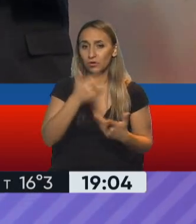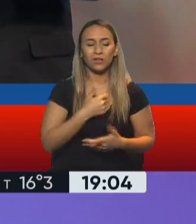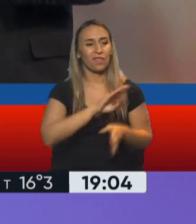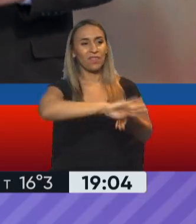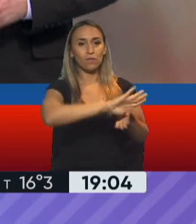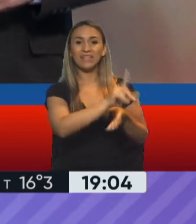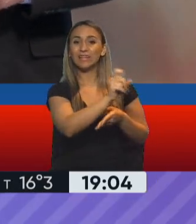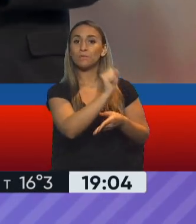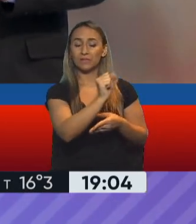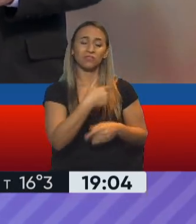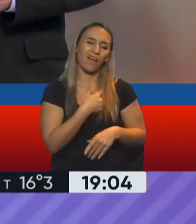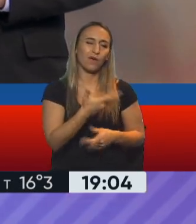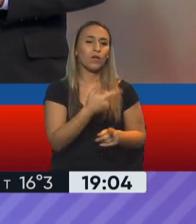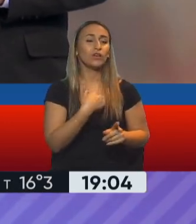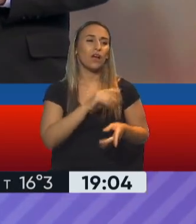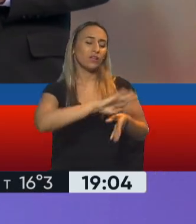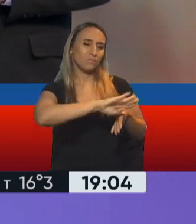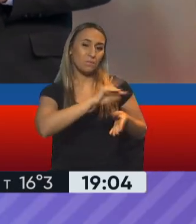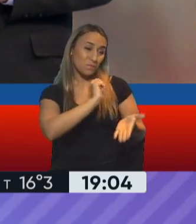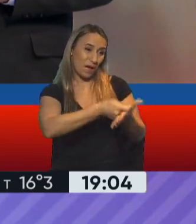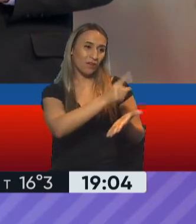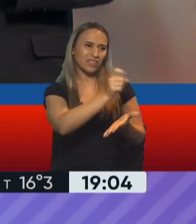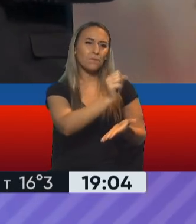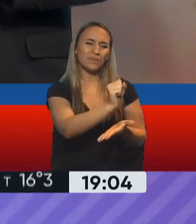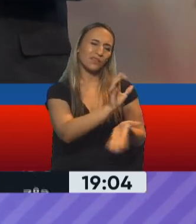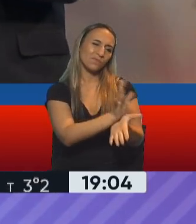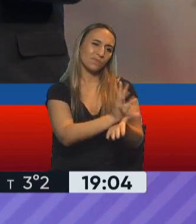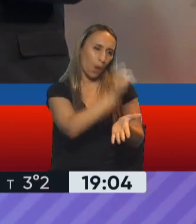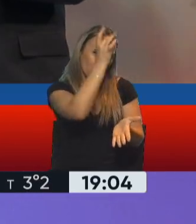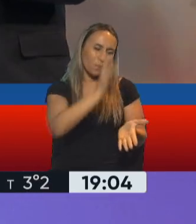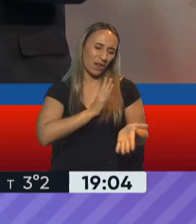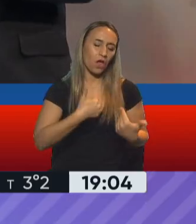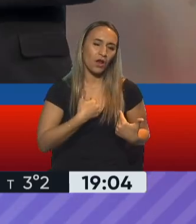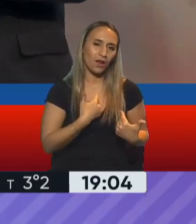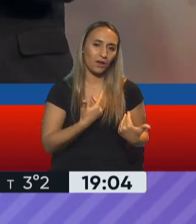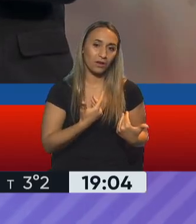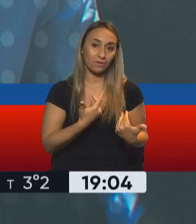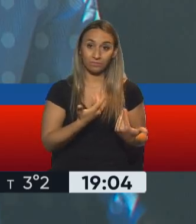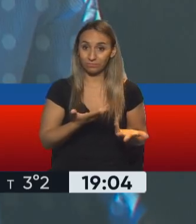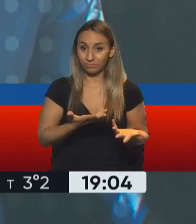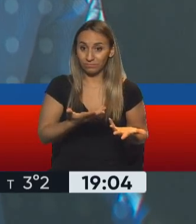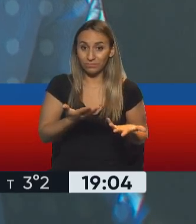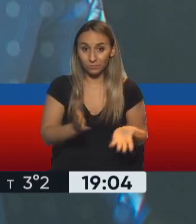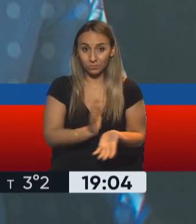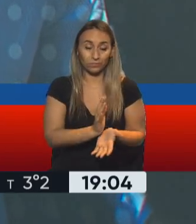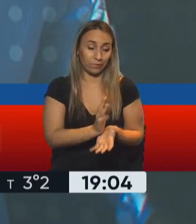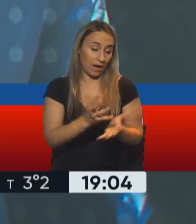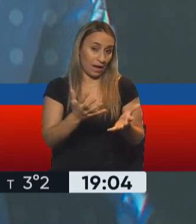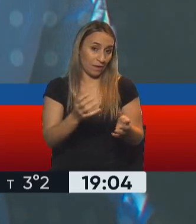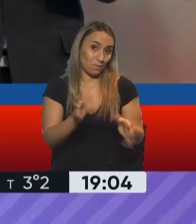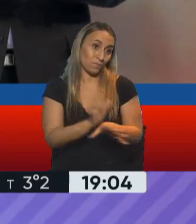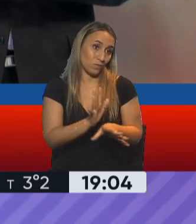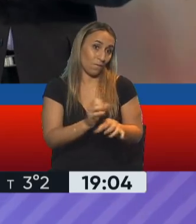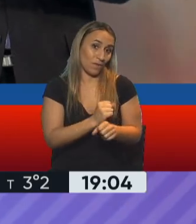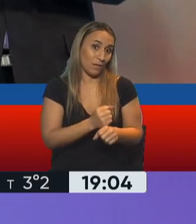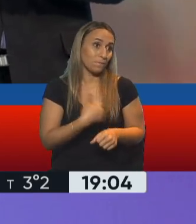digo, Ariel, relevame de pagarte los 100 pesos. Lo que te estoy diciendo es que efectivamente te debo 100 pesos. Perfecto.